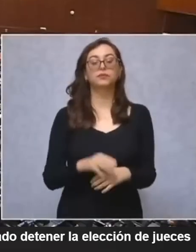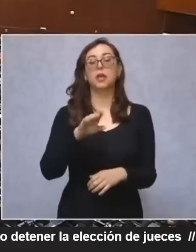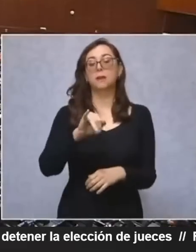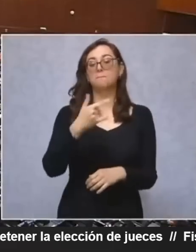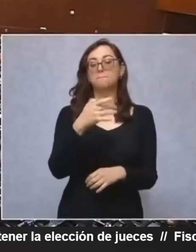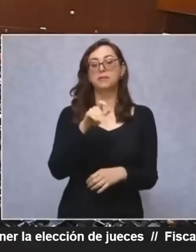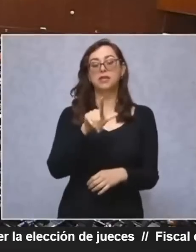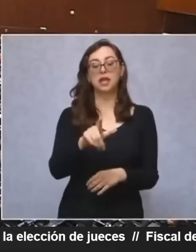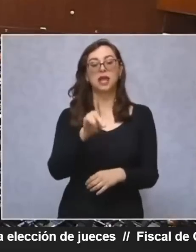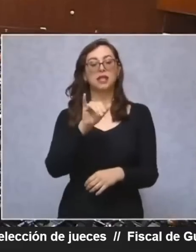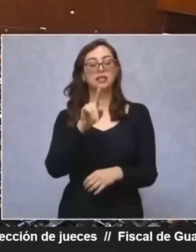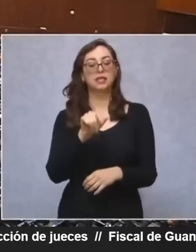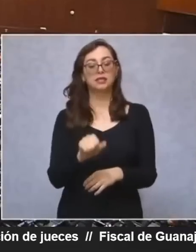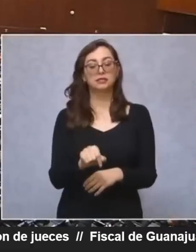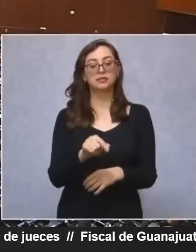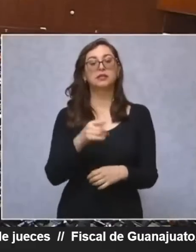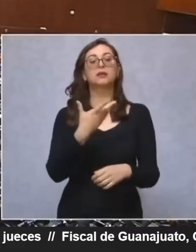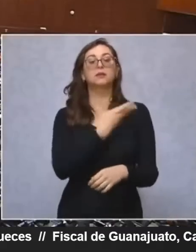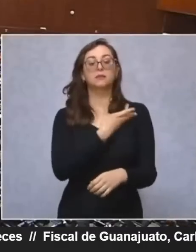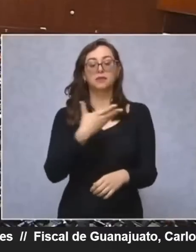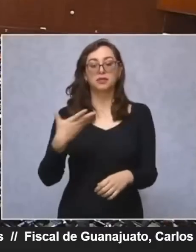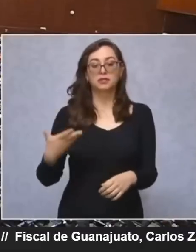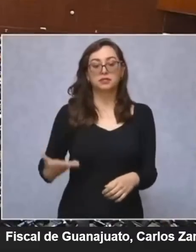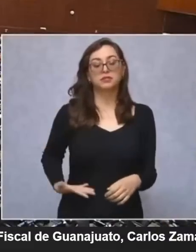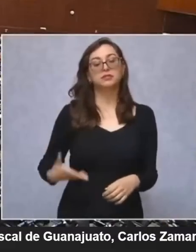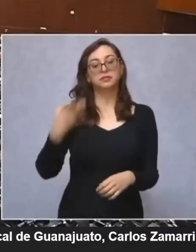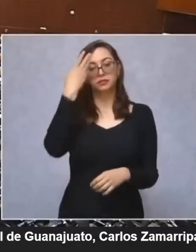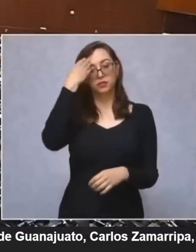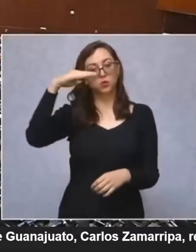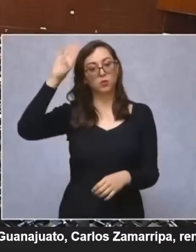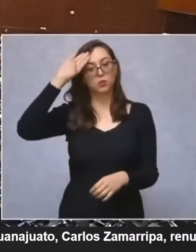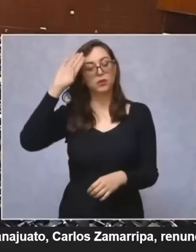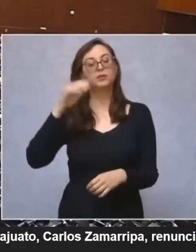Miguel Díaz-Canel, presidente de la República de Cuba,